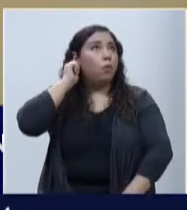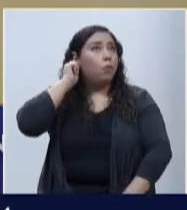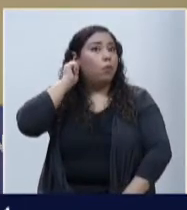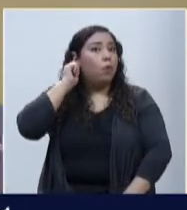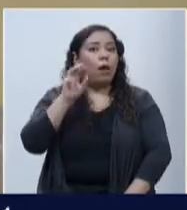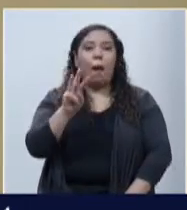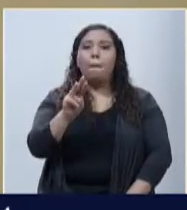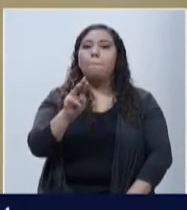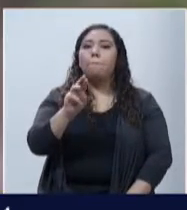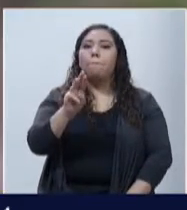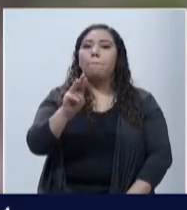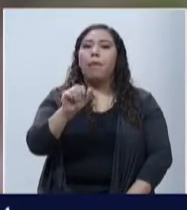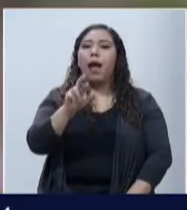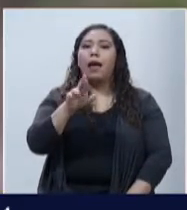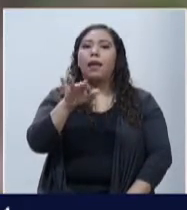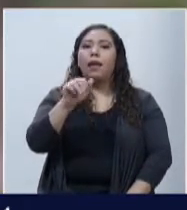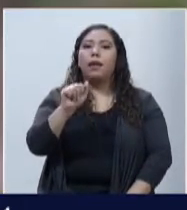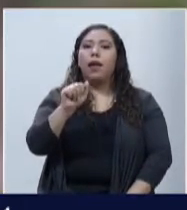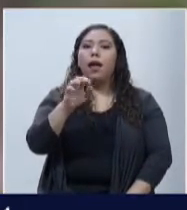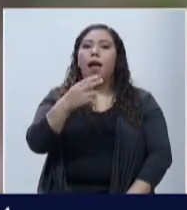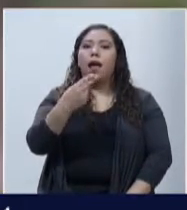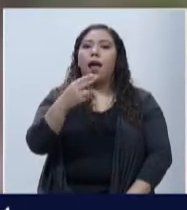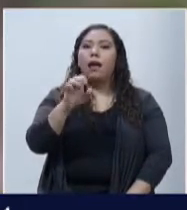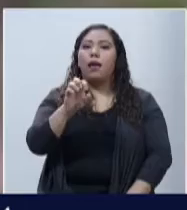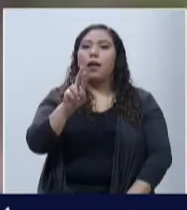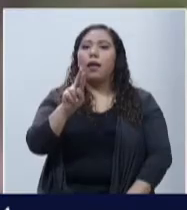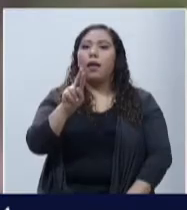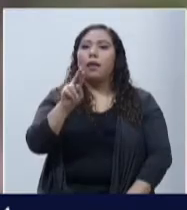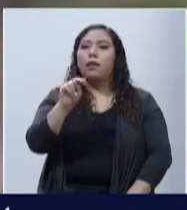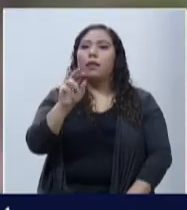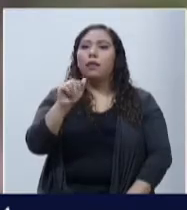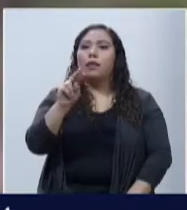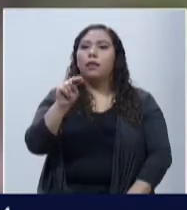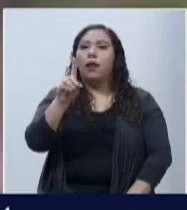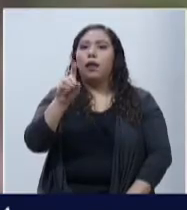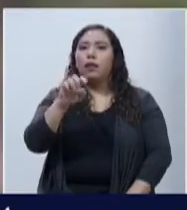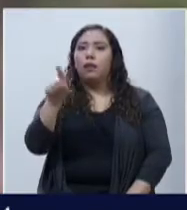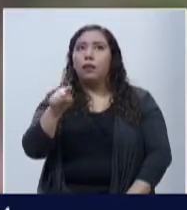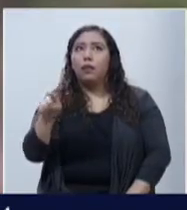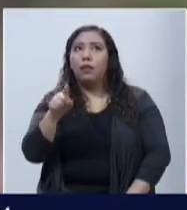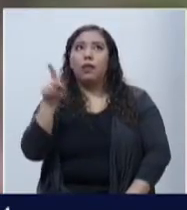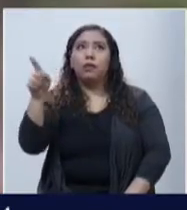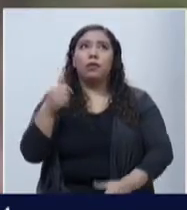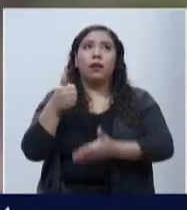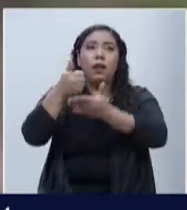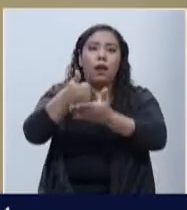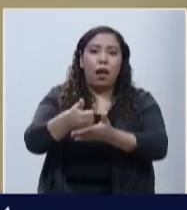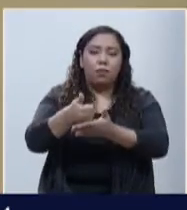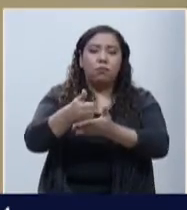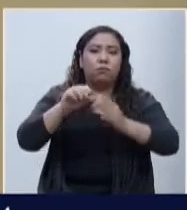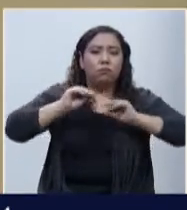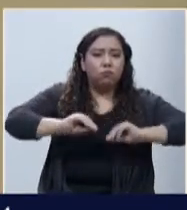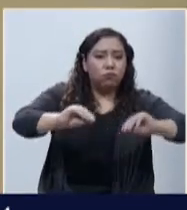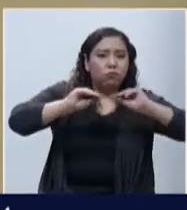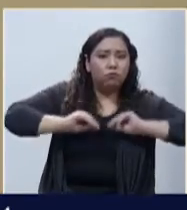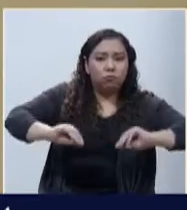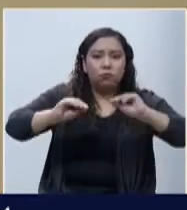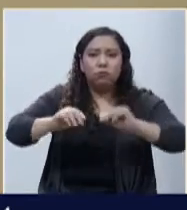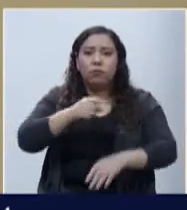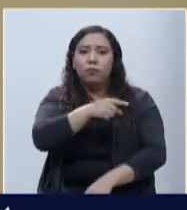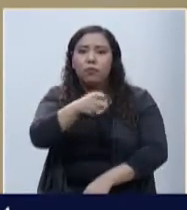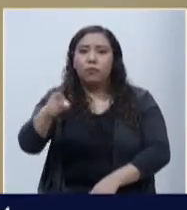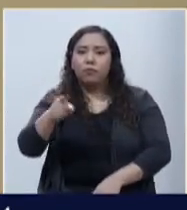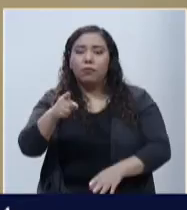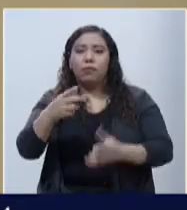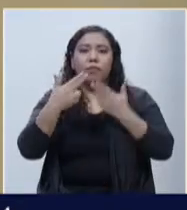lourdes book hernández por su compromiso con la enseñanza de educandos indígenas con la distinción docentes innovadores de